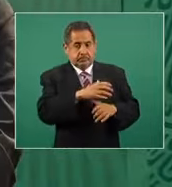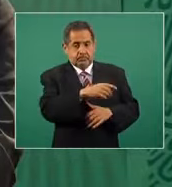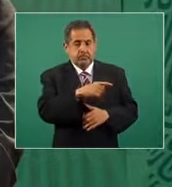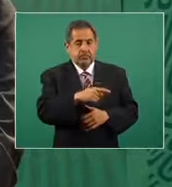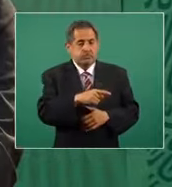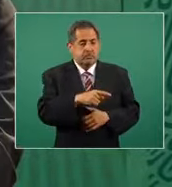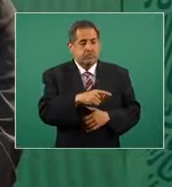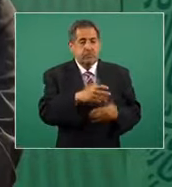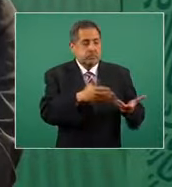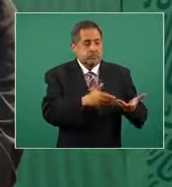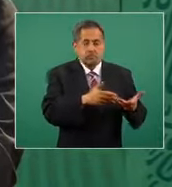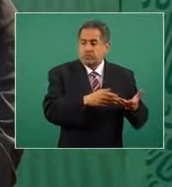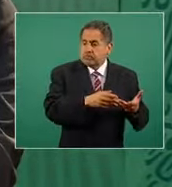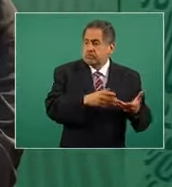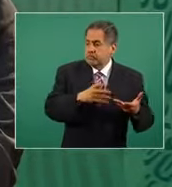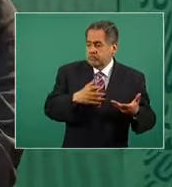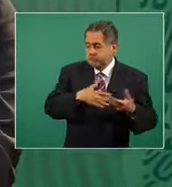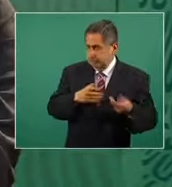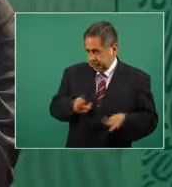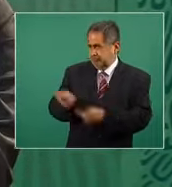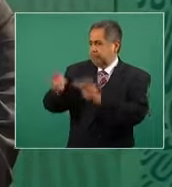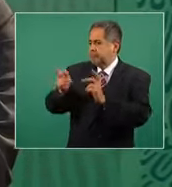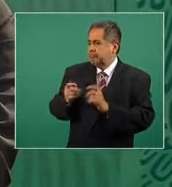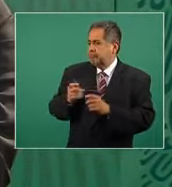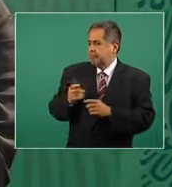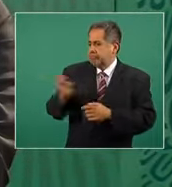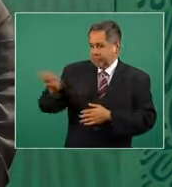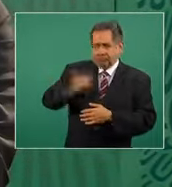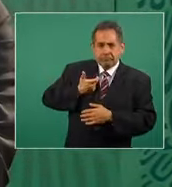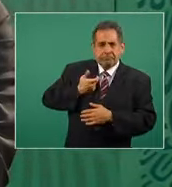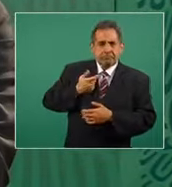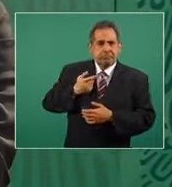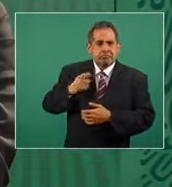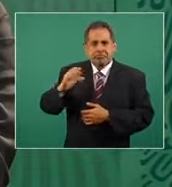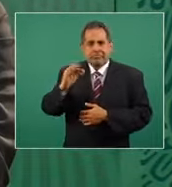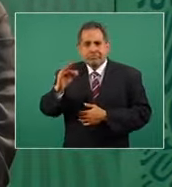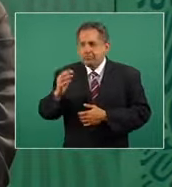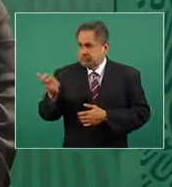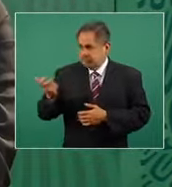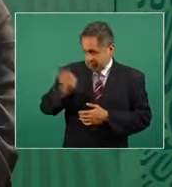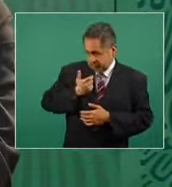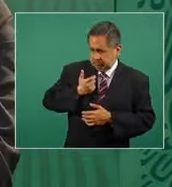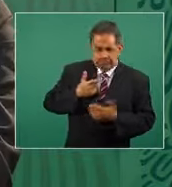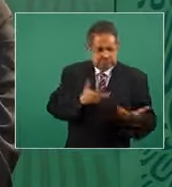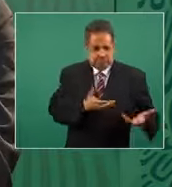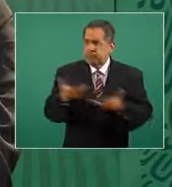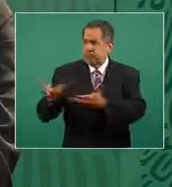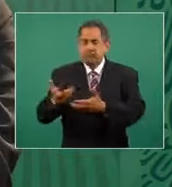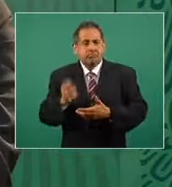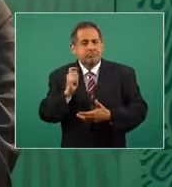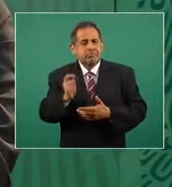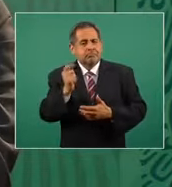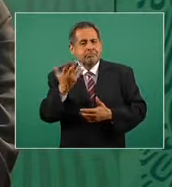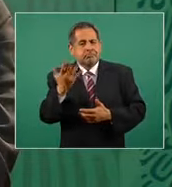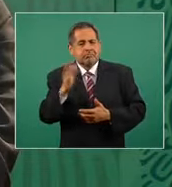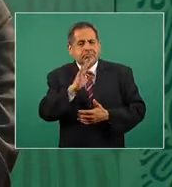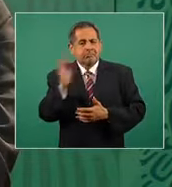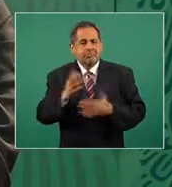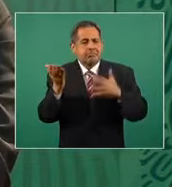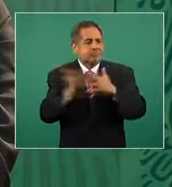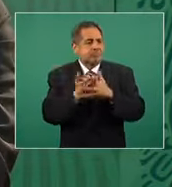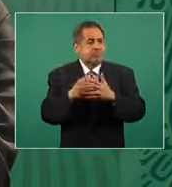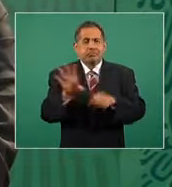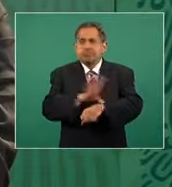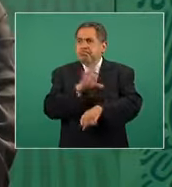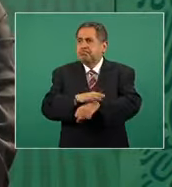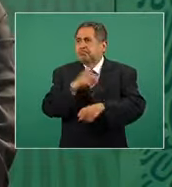le venden a la Comisión Federal de Electricidad el 50% de la